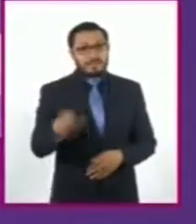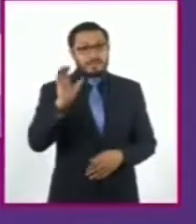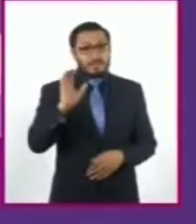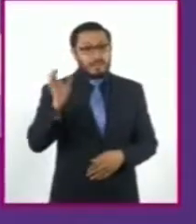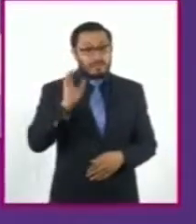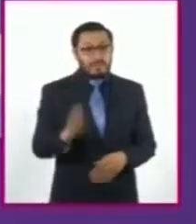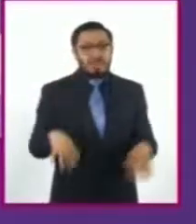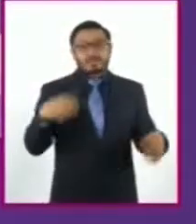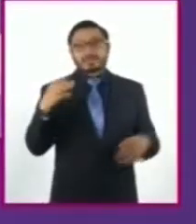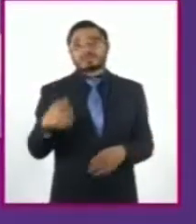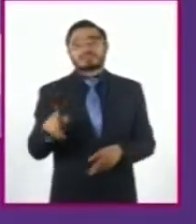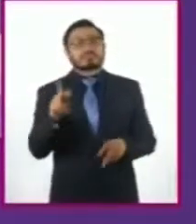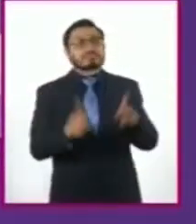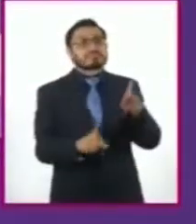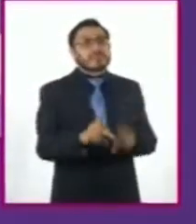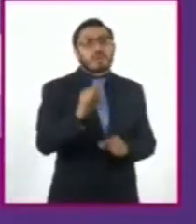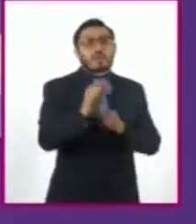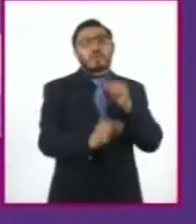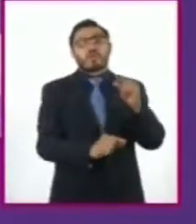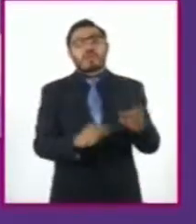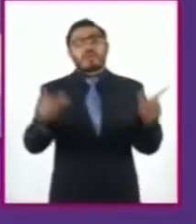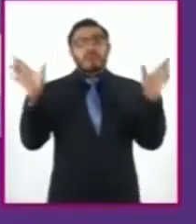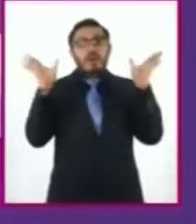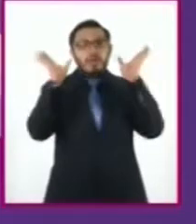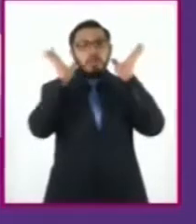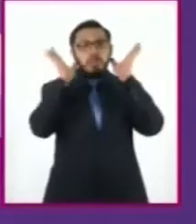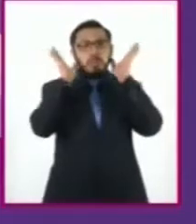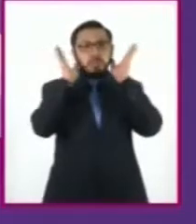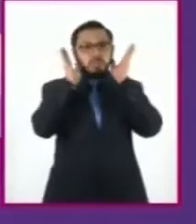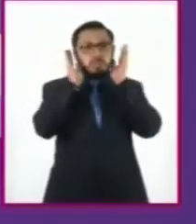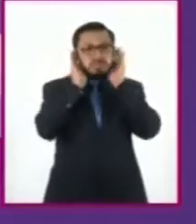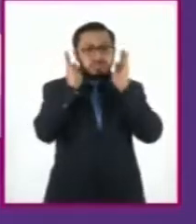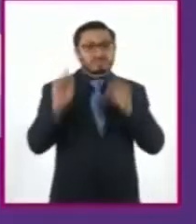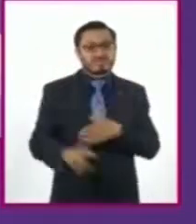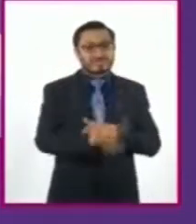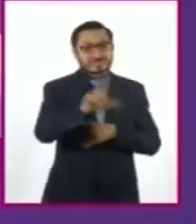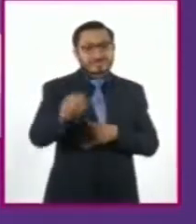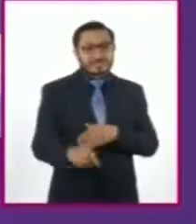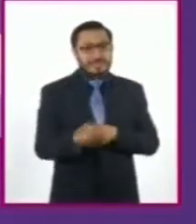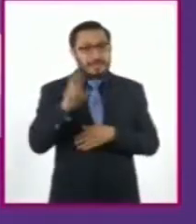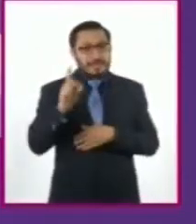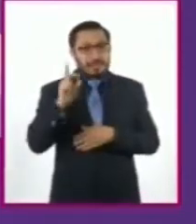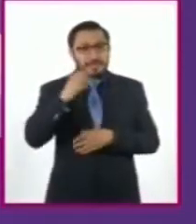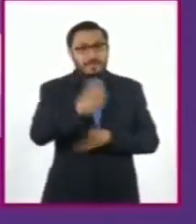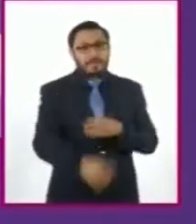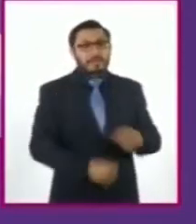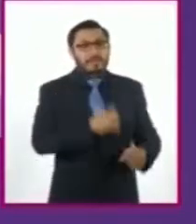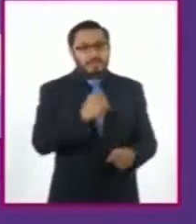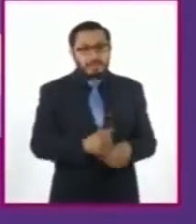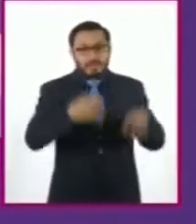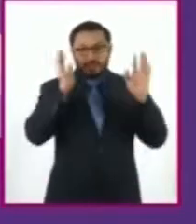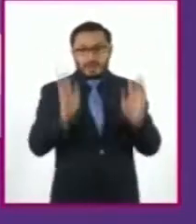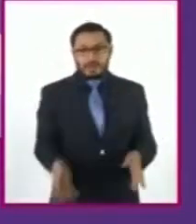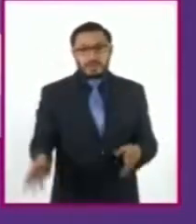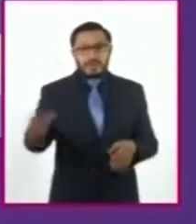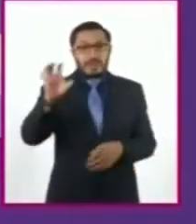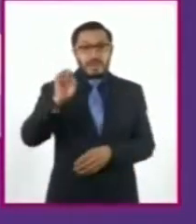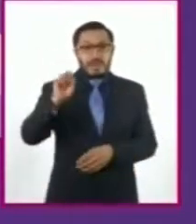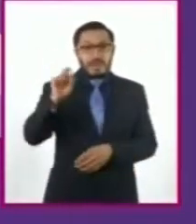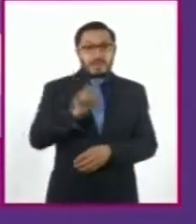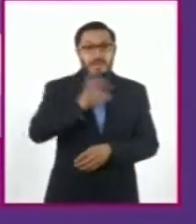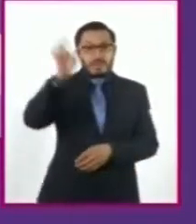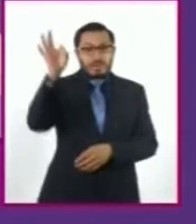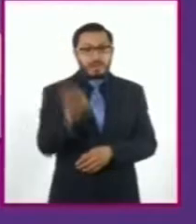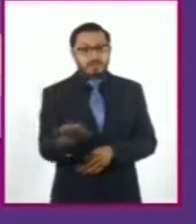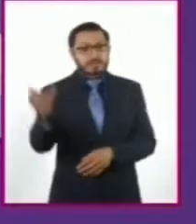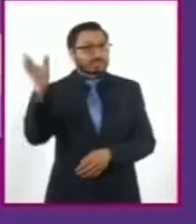dice empezó a quedarse sordo. Y cuando tenía 30, había perdido el 60% de